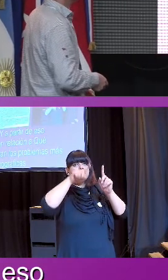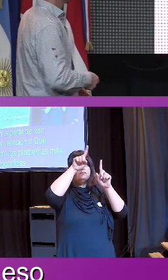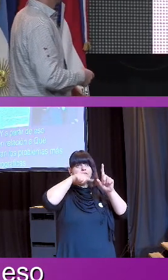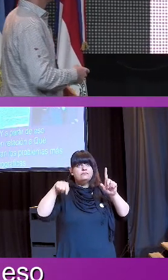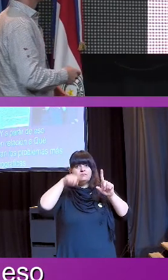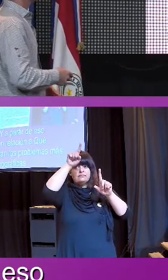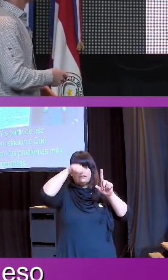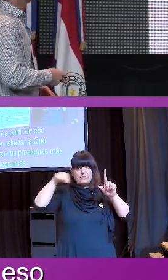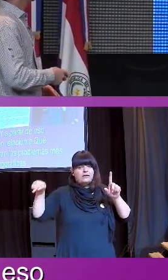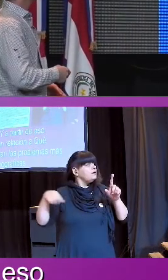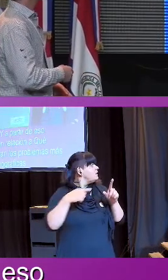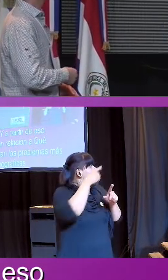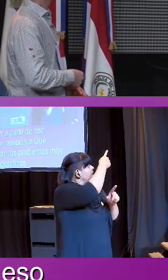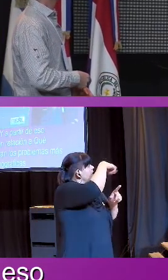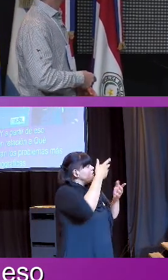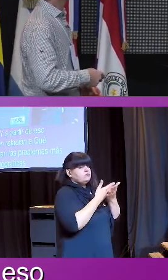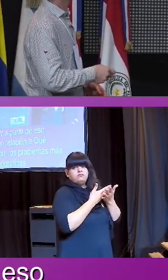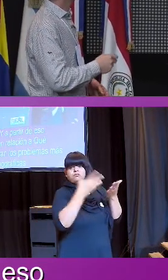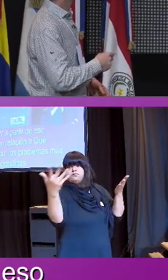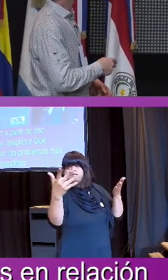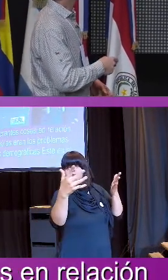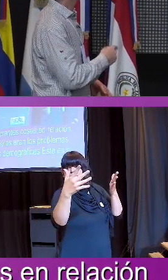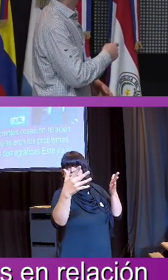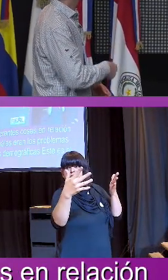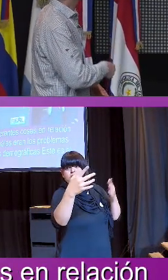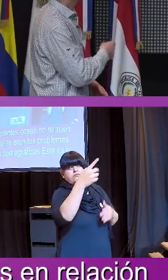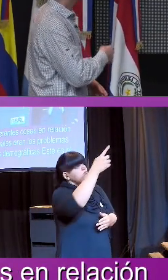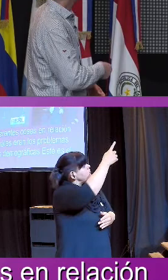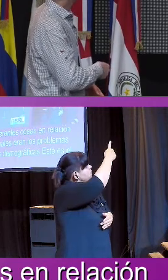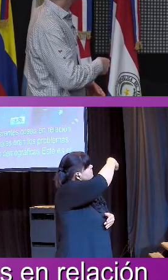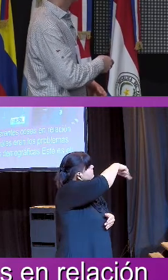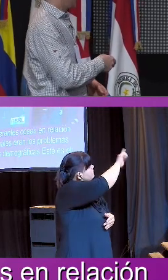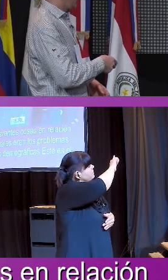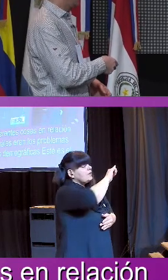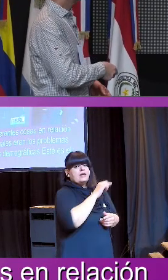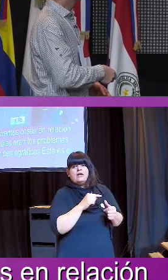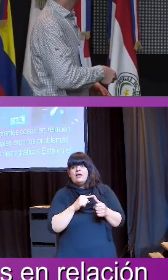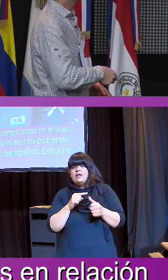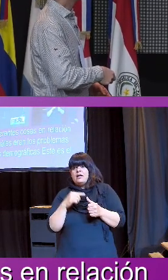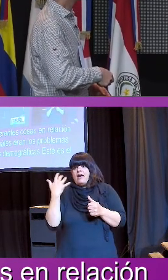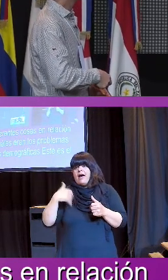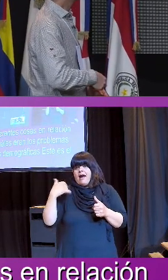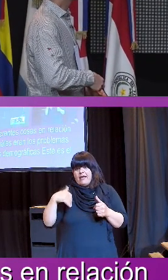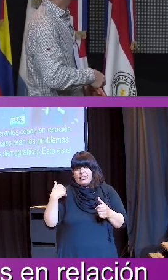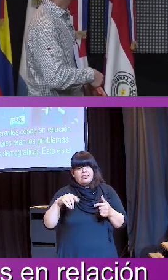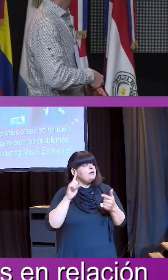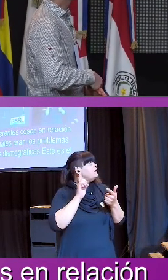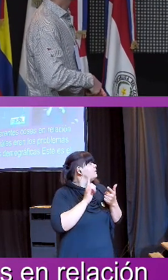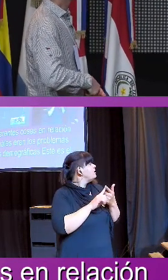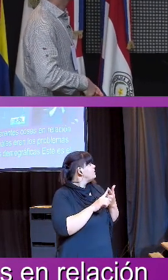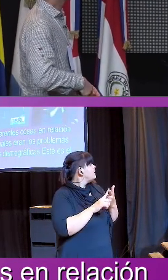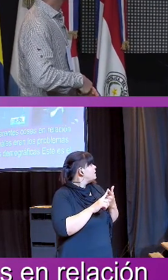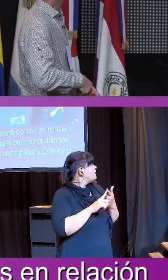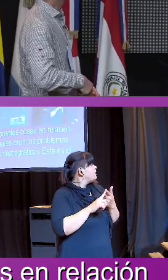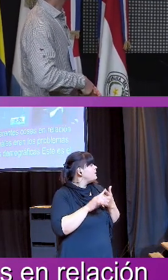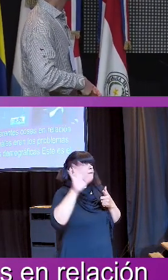Este es el póster que presentamos, pero los que llenaron la encuesta en cada país, Argentina llenaron bastantes, el que más llenaron es